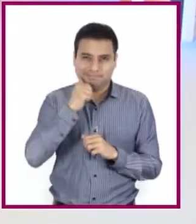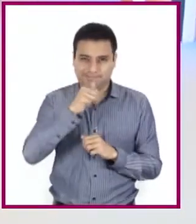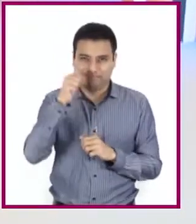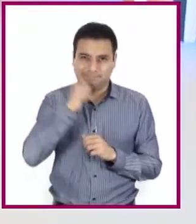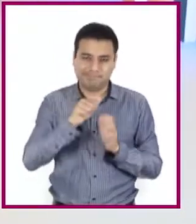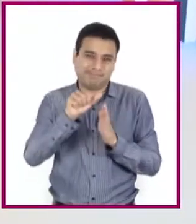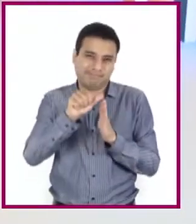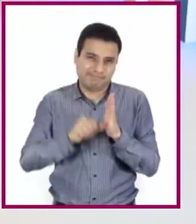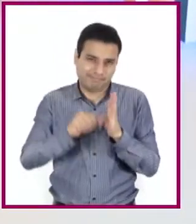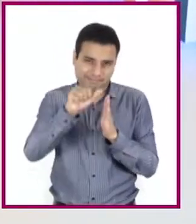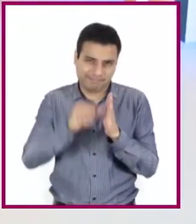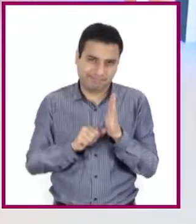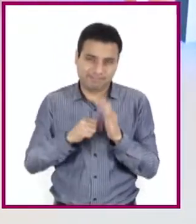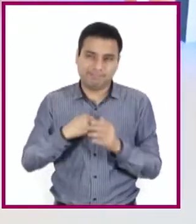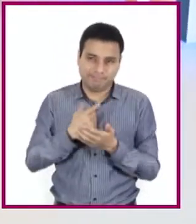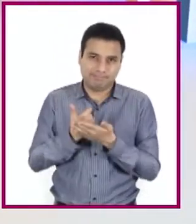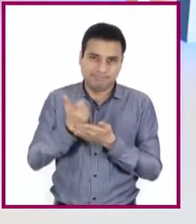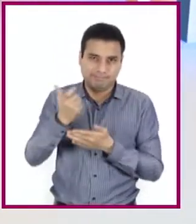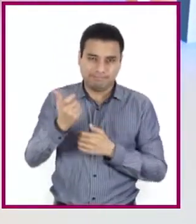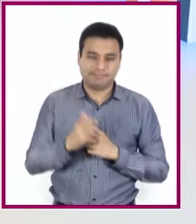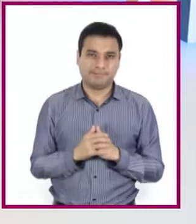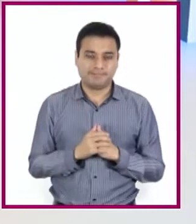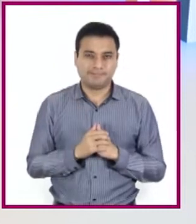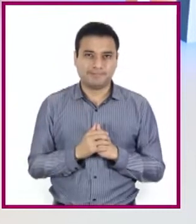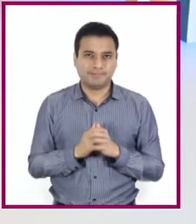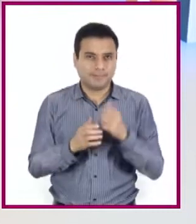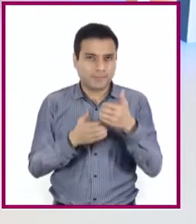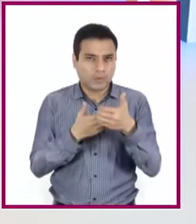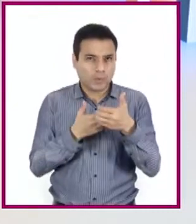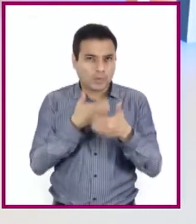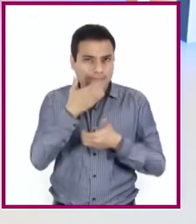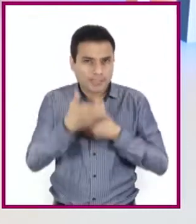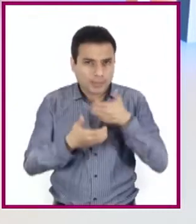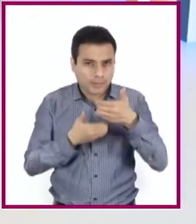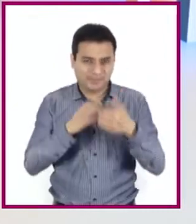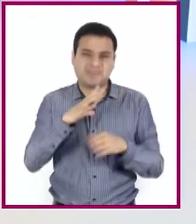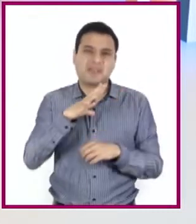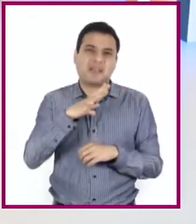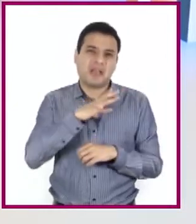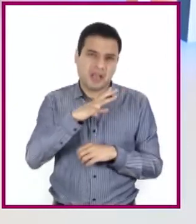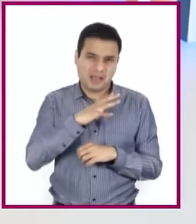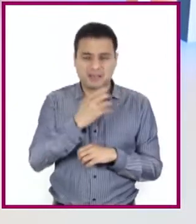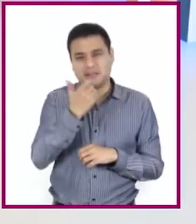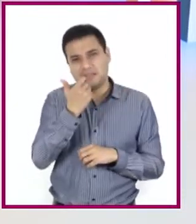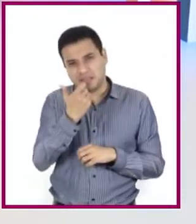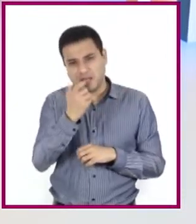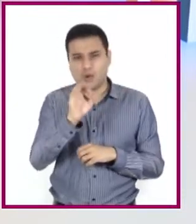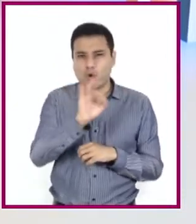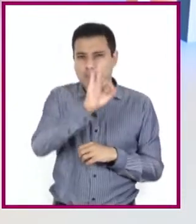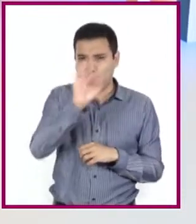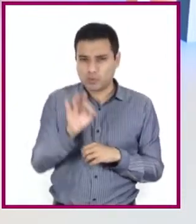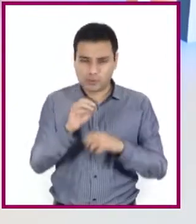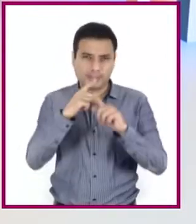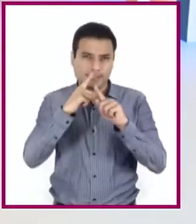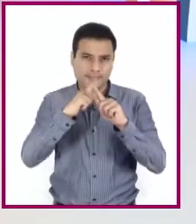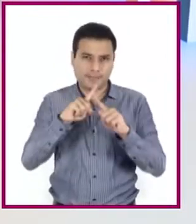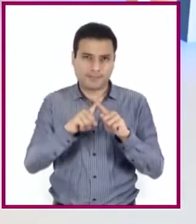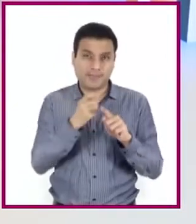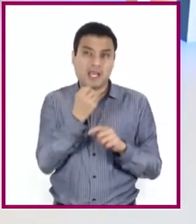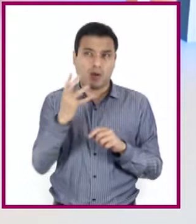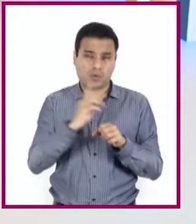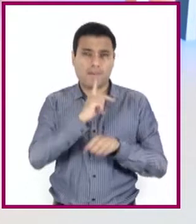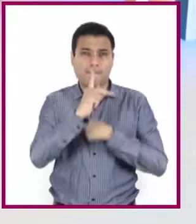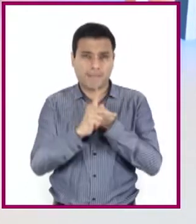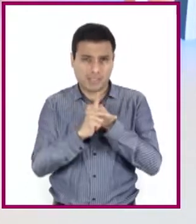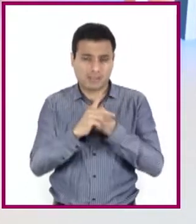generación y nos la vende a nosotros. La comercializadora tiene diversas tarifas y ofertas. Hay países en los que existe